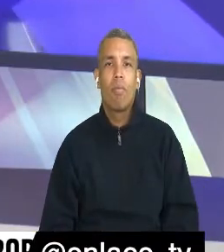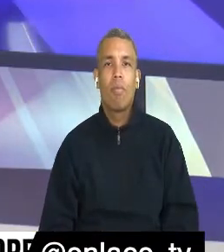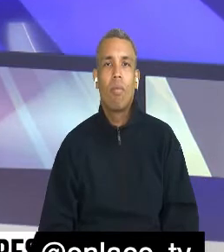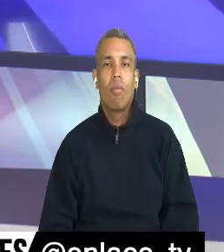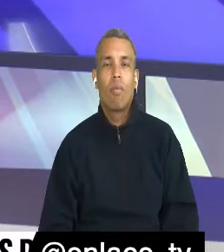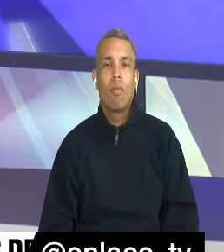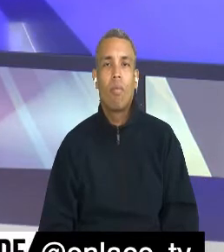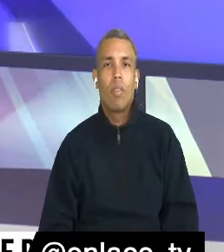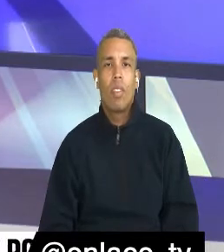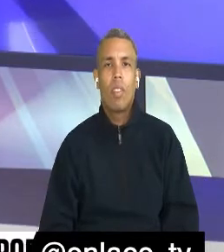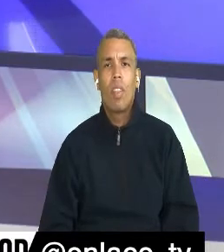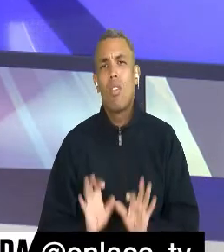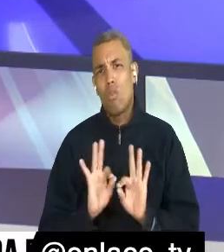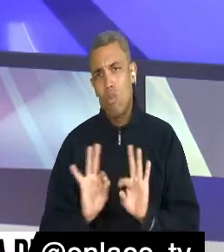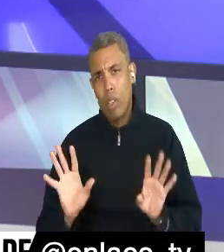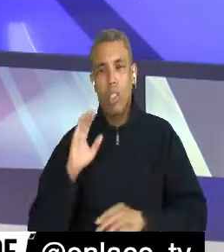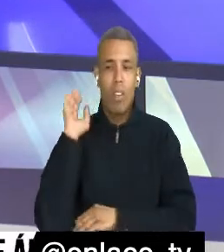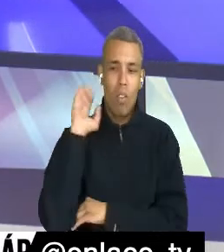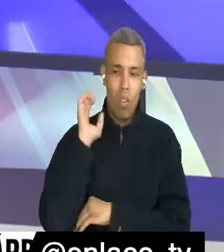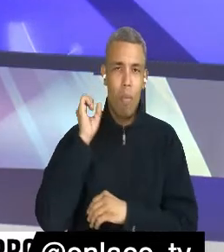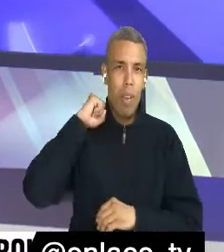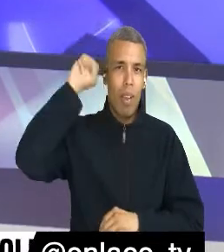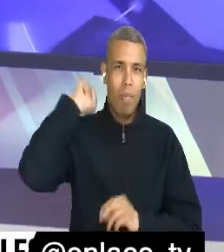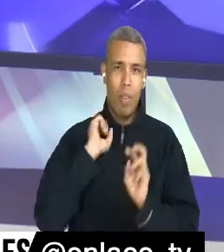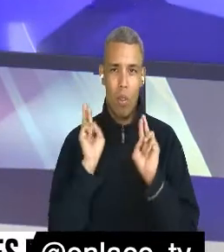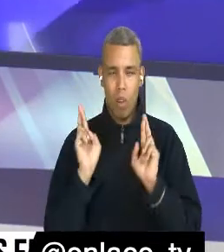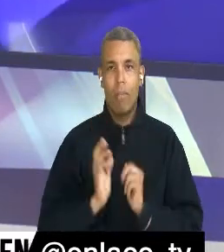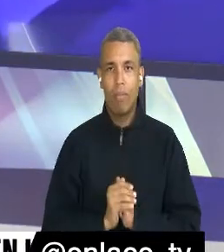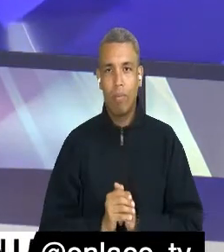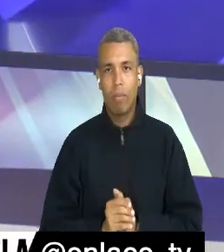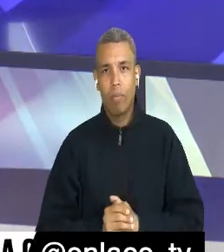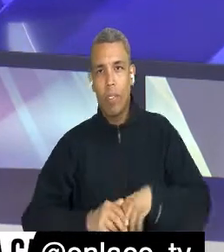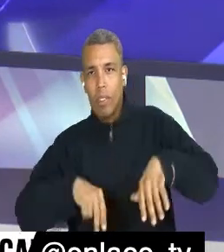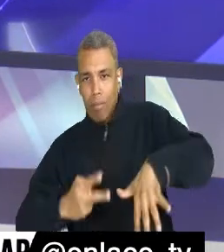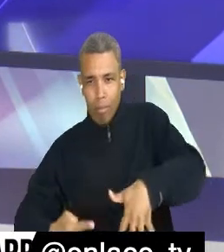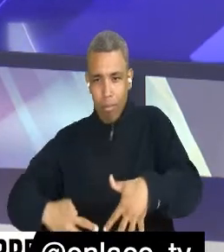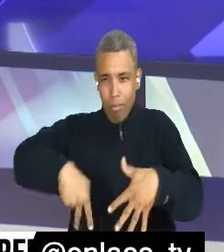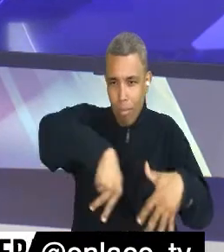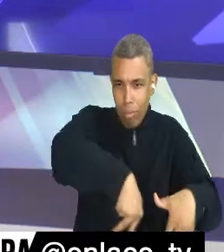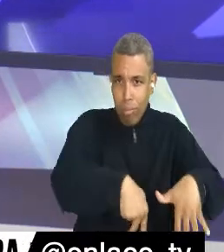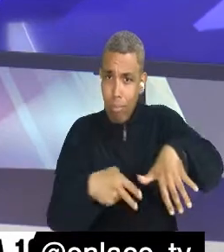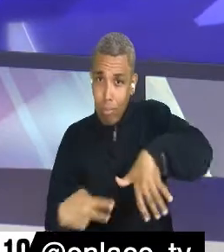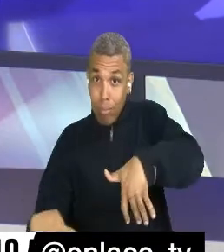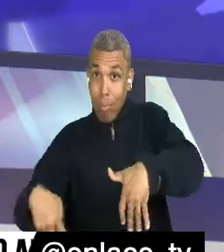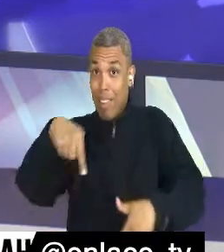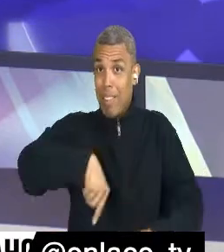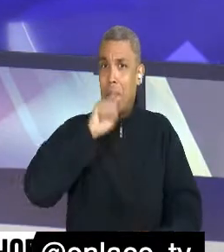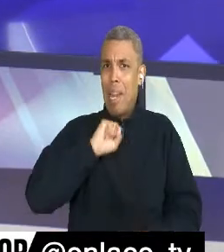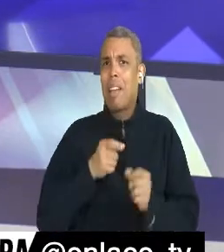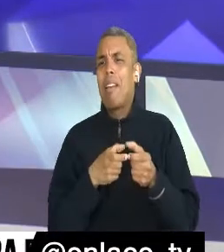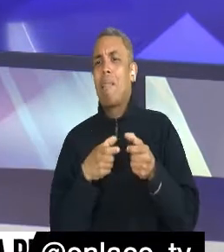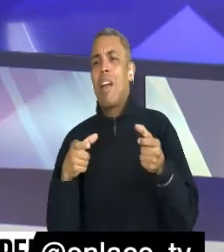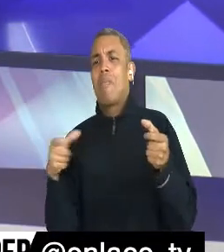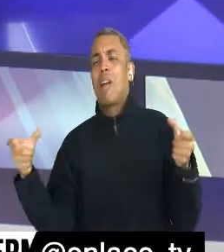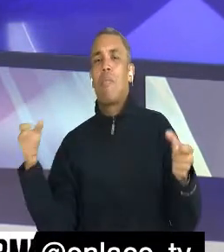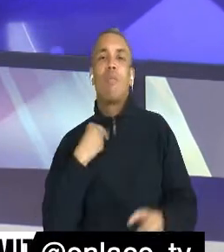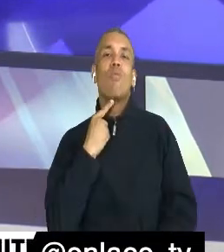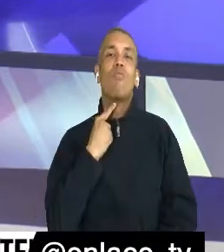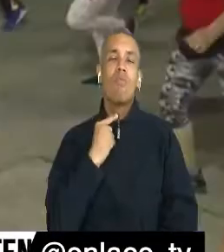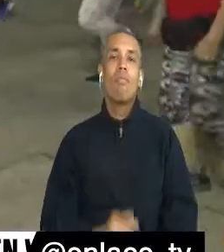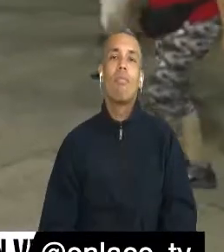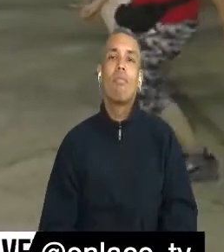La mejor suerte para nuestra selección Colombia, y la práctica de aeróbicos en la ciudad tiene cada día más seguidores, especialmente en la ruta 65 de la Villa